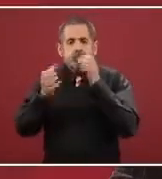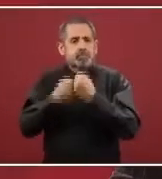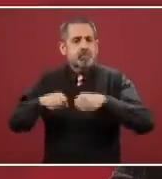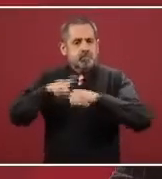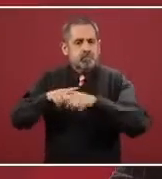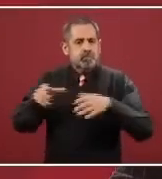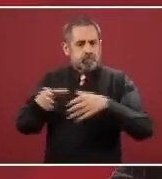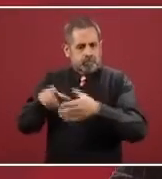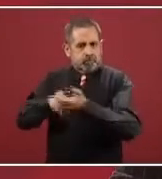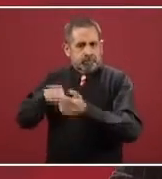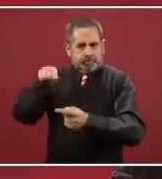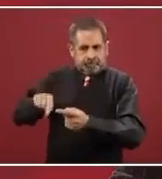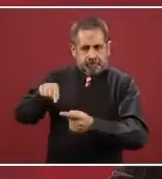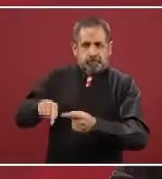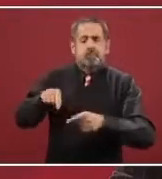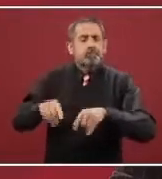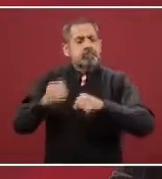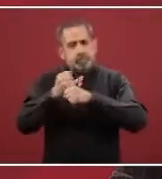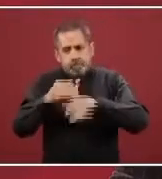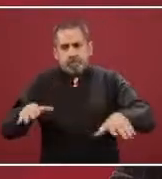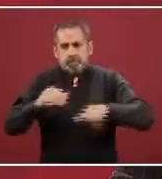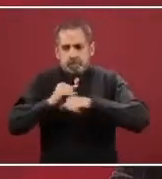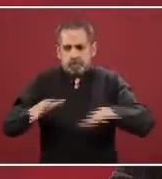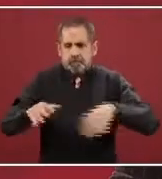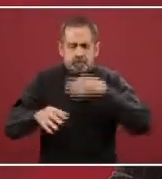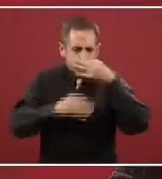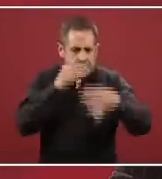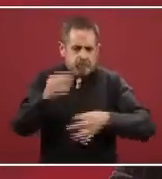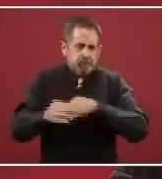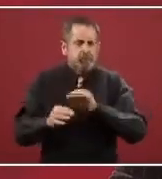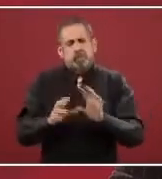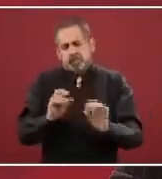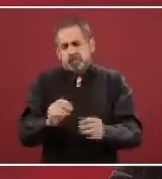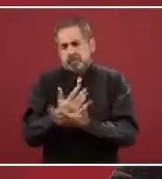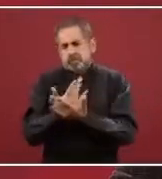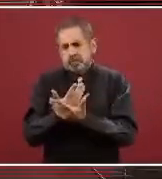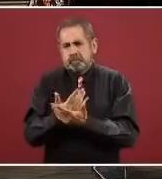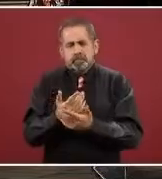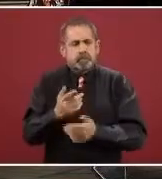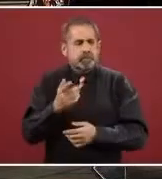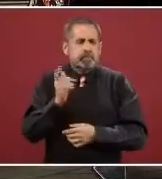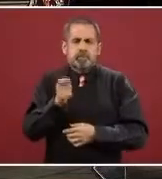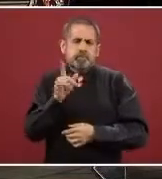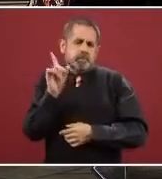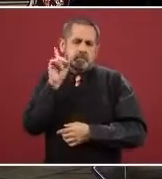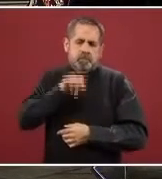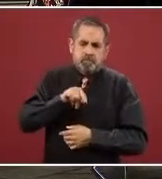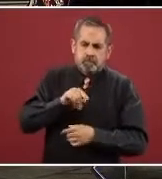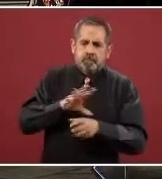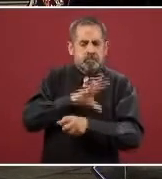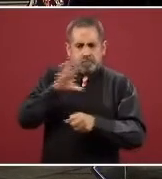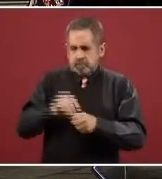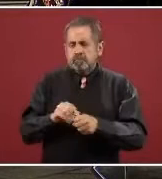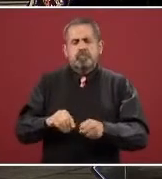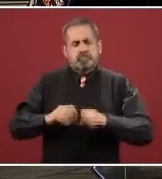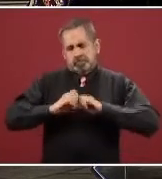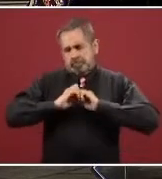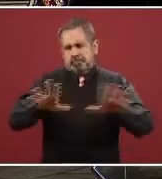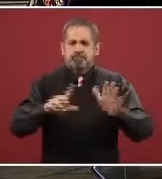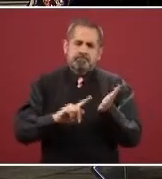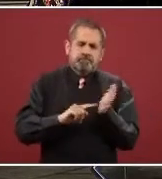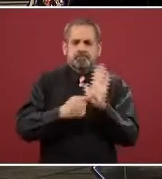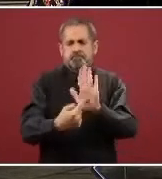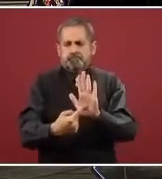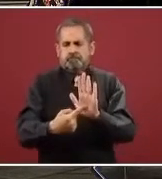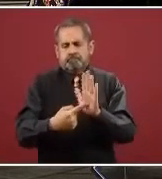podrá dar más información, o ya con toda la información completa el día de mañana podemos presentar lo